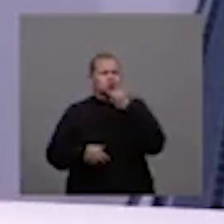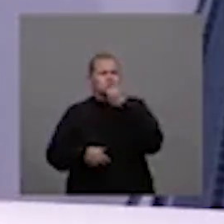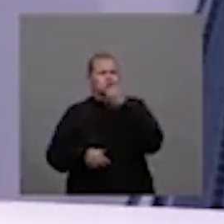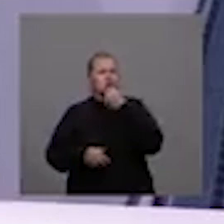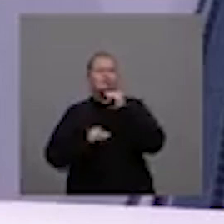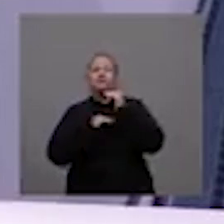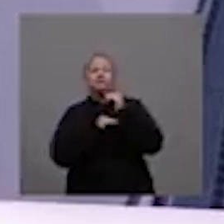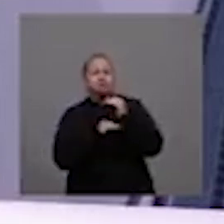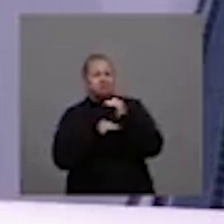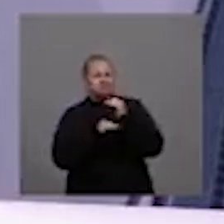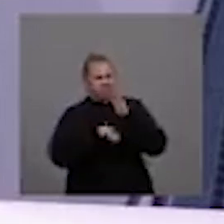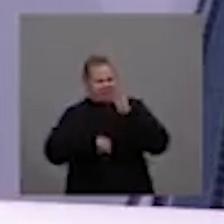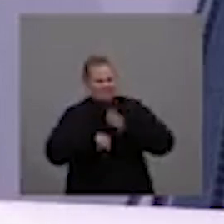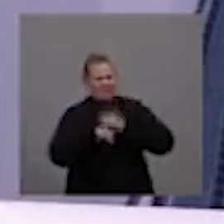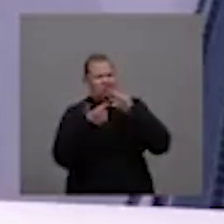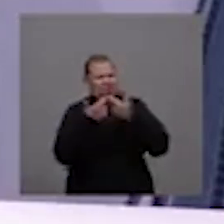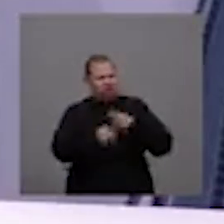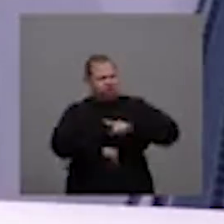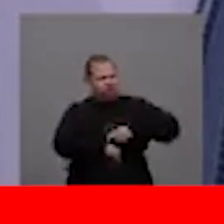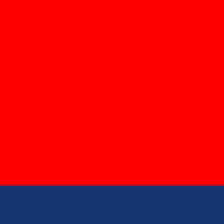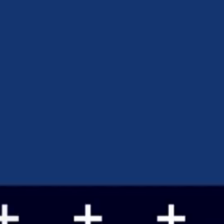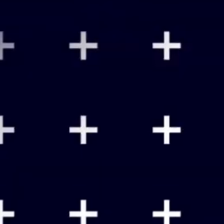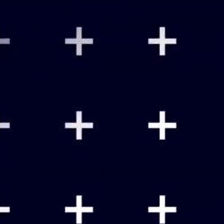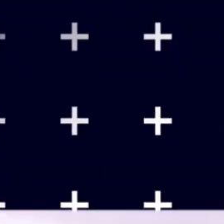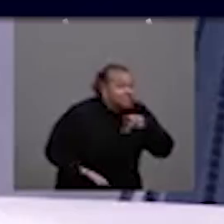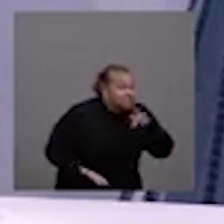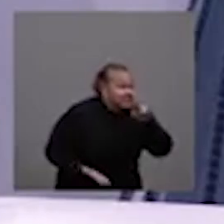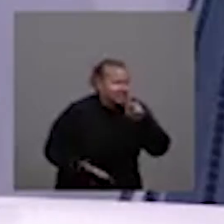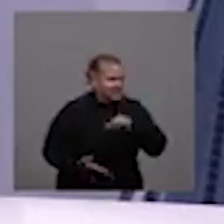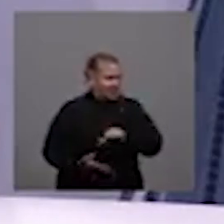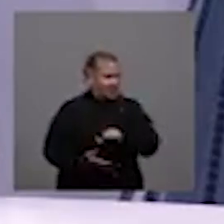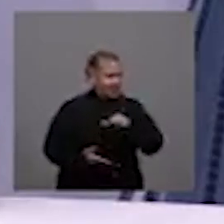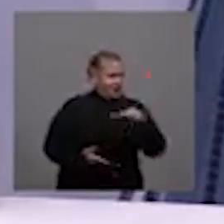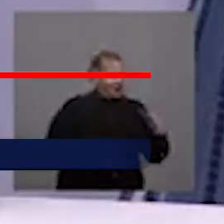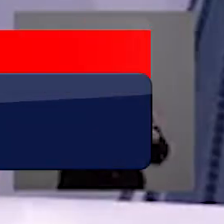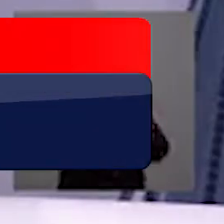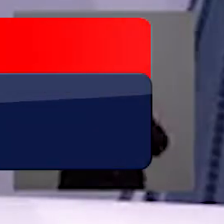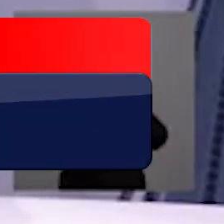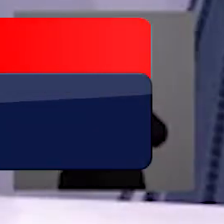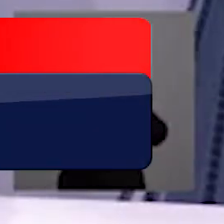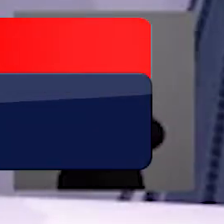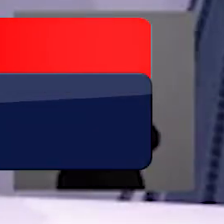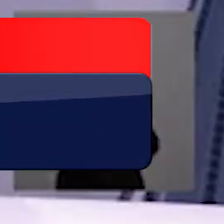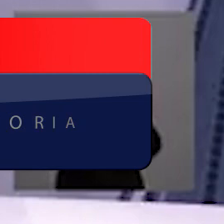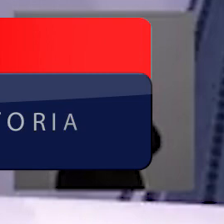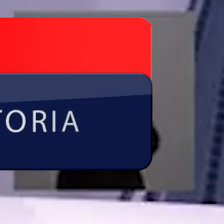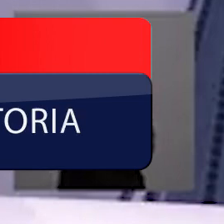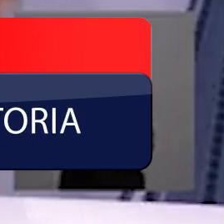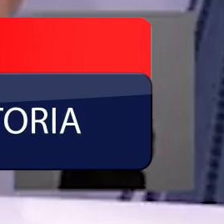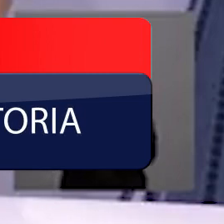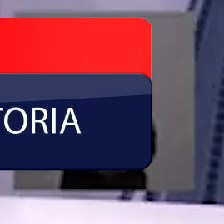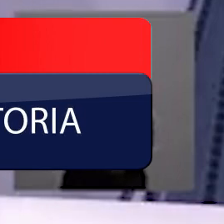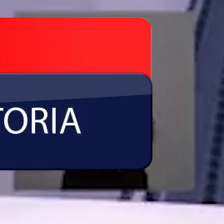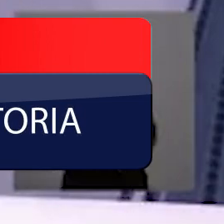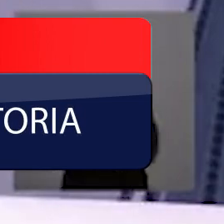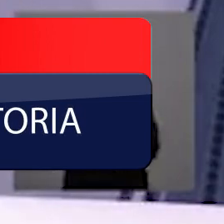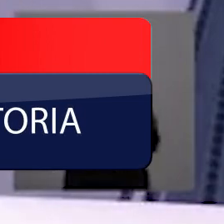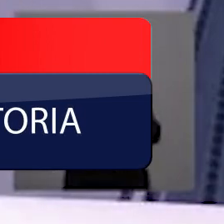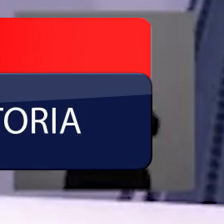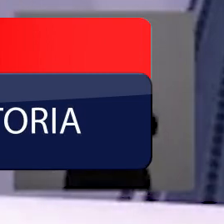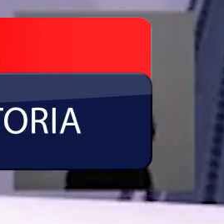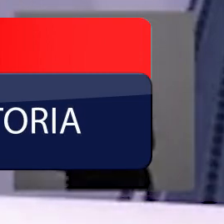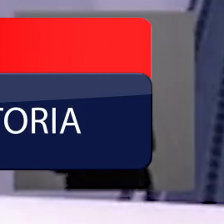de desayunos escolares para los alumnos de educación básica. De nuestros niños en kinder, primaria y secundaria